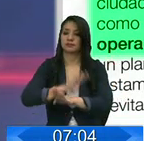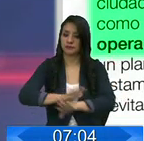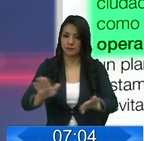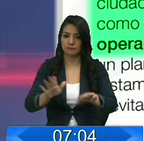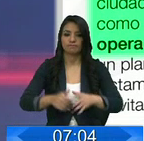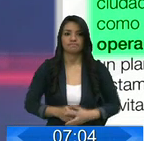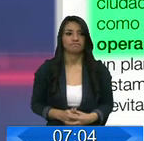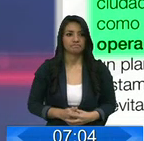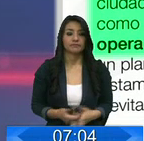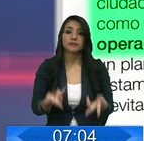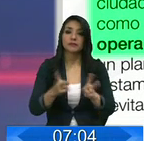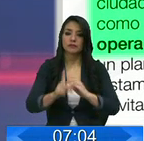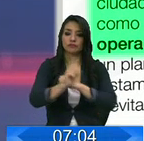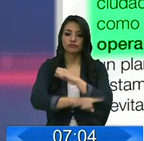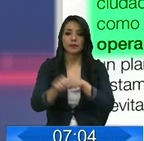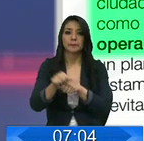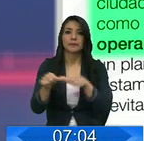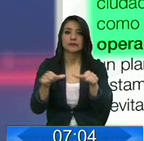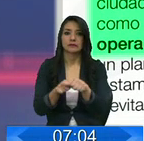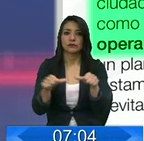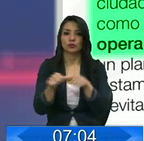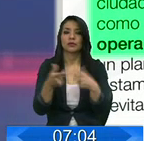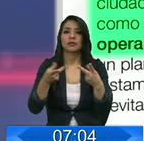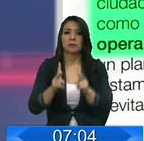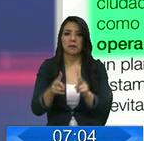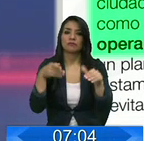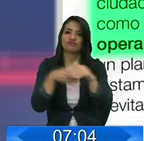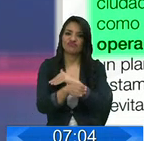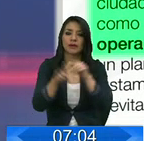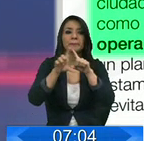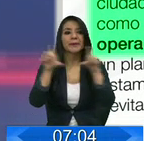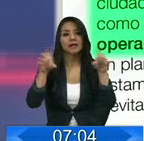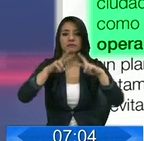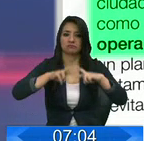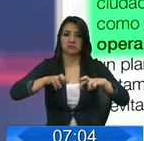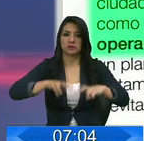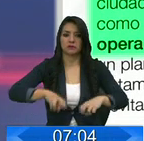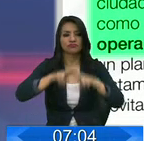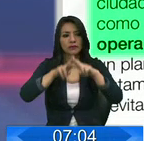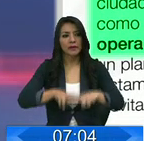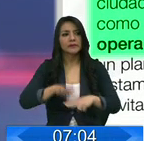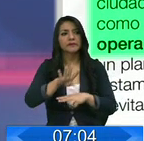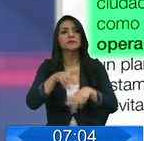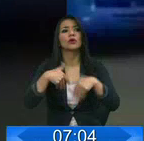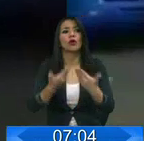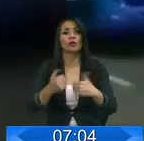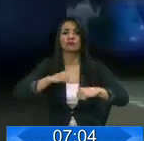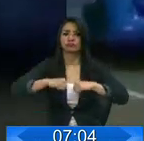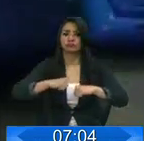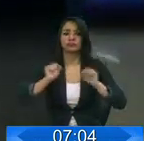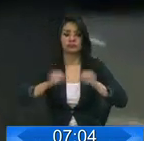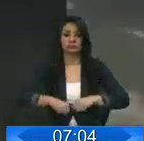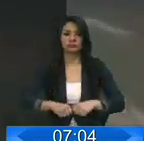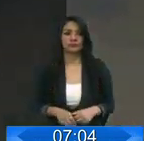medida administrativa se realizará una intervención a la operadora para revisar su modelo de gestión.